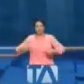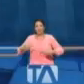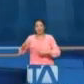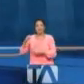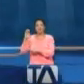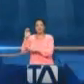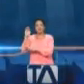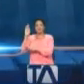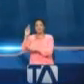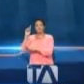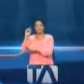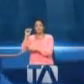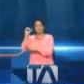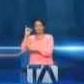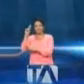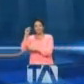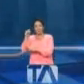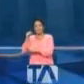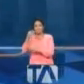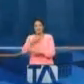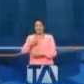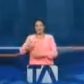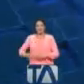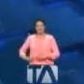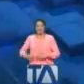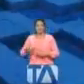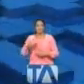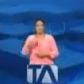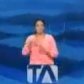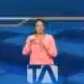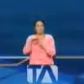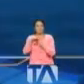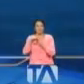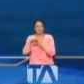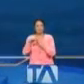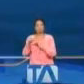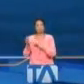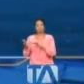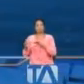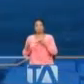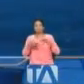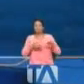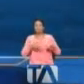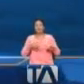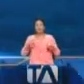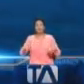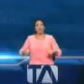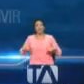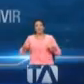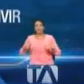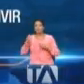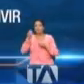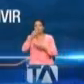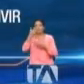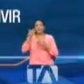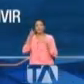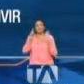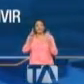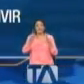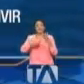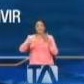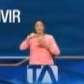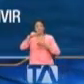Vieira, presidente ejecutivo del Banco del Pacífico. El presidente Lenín Moreno, además, eliminaría los 6